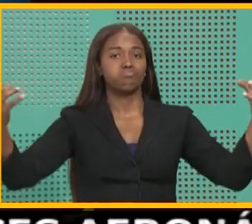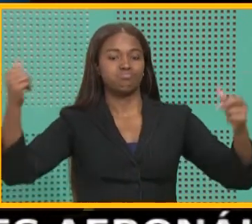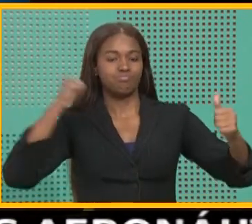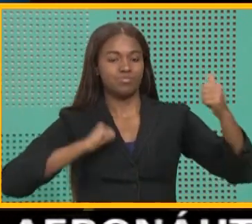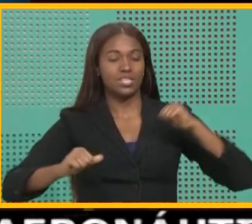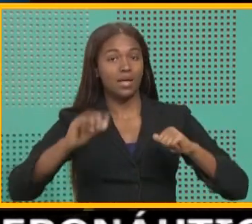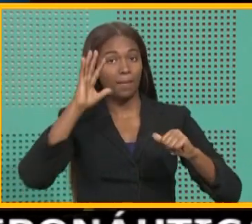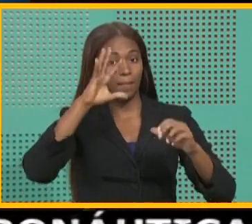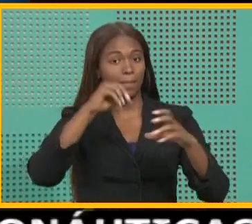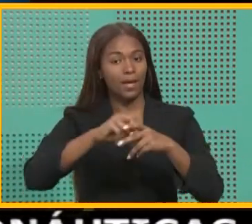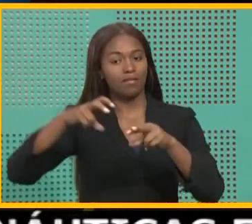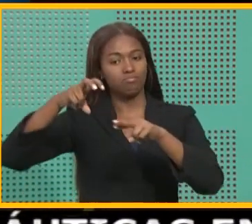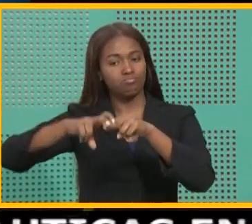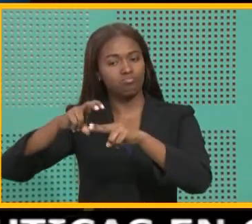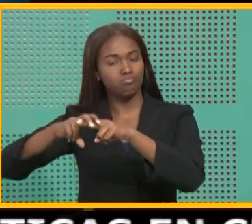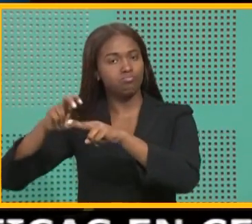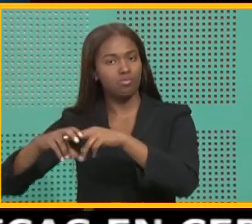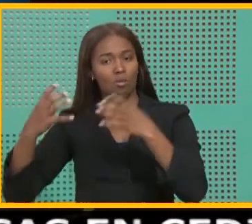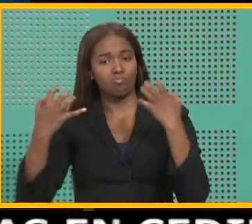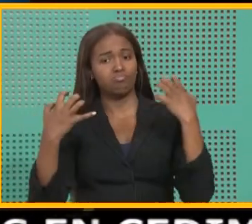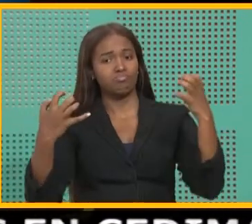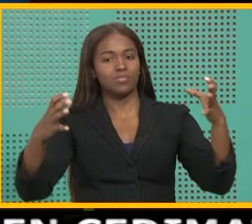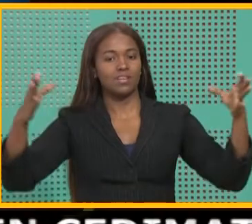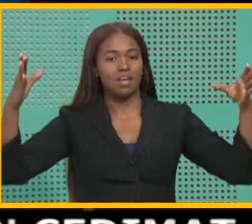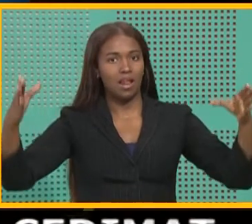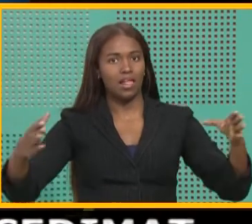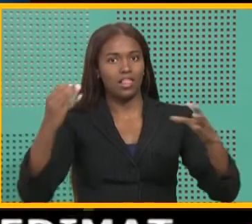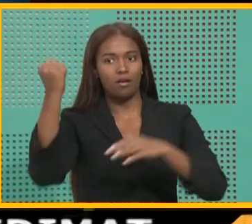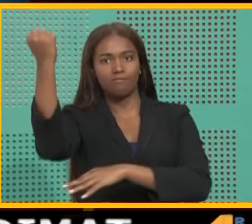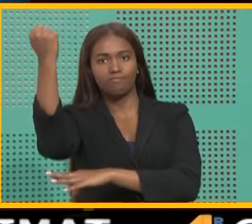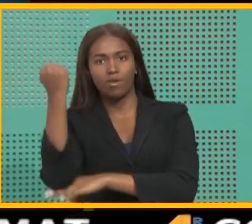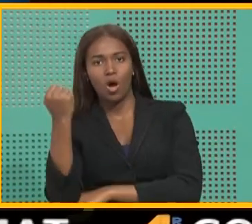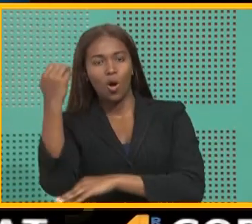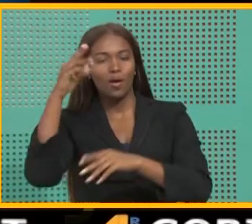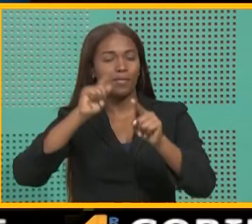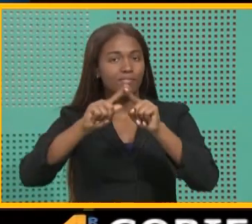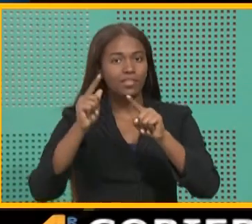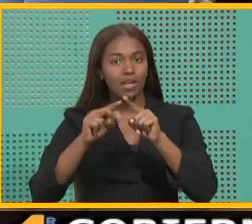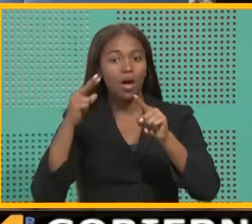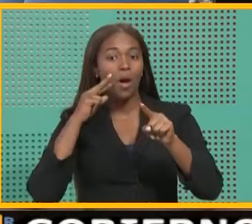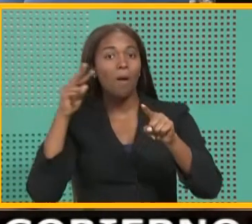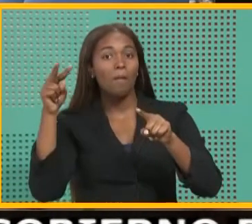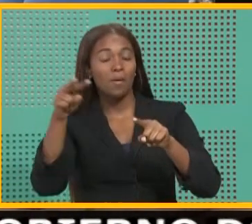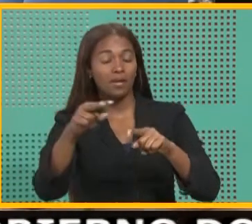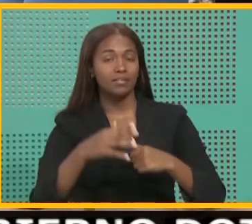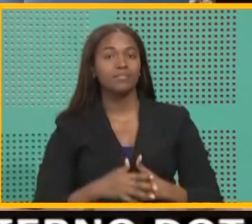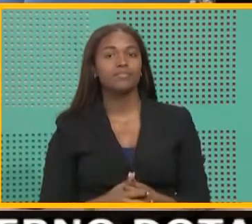pondrán asientos y un gran escenario con estas columnas de fondo como parte de la escenografía.